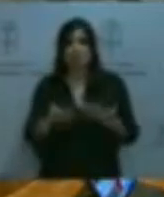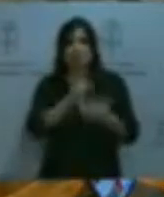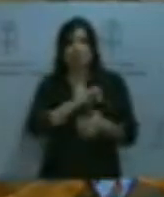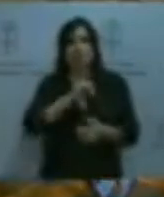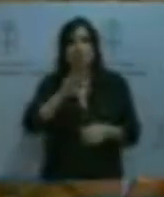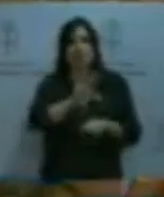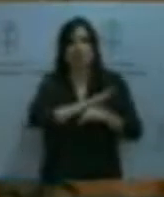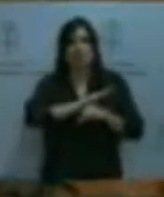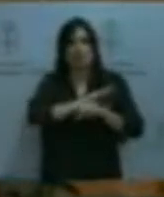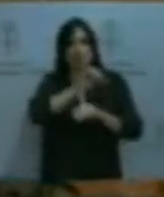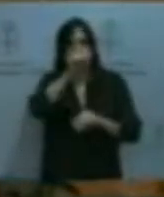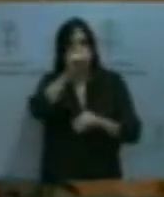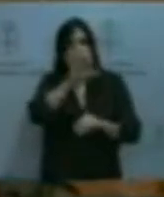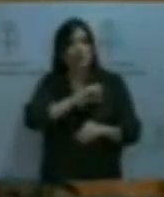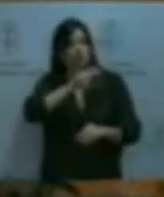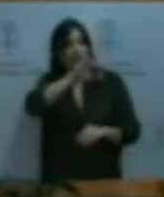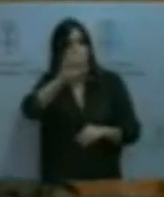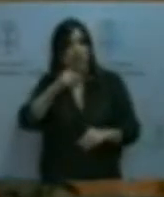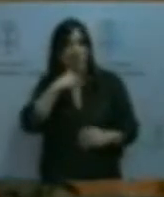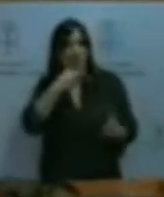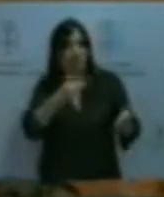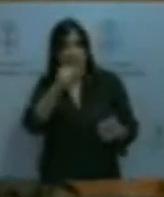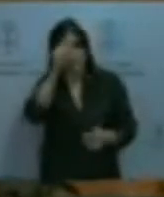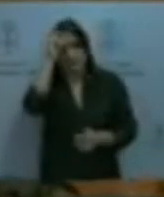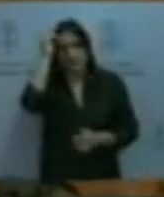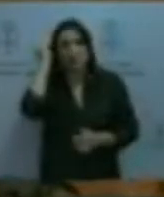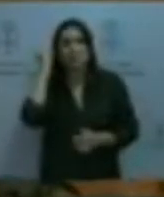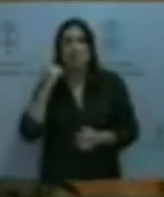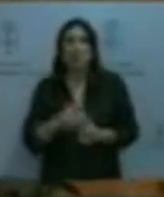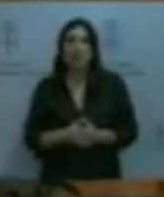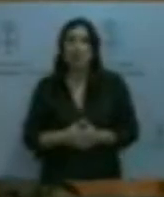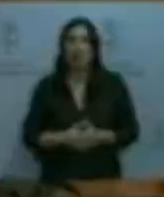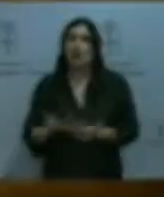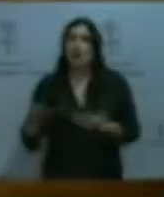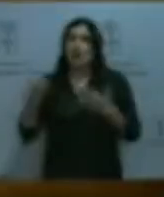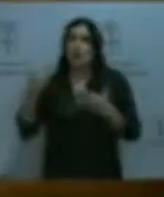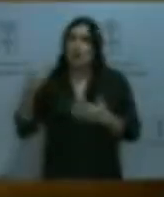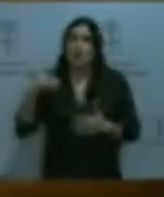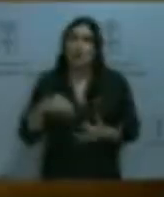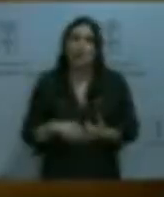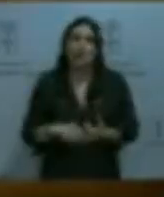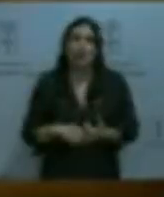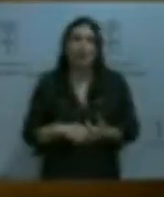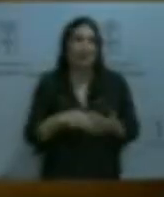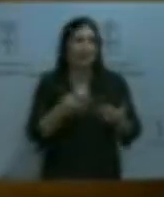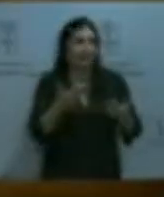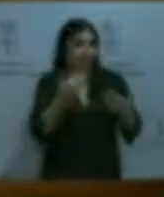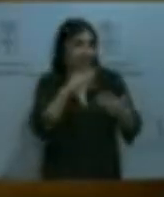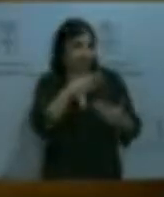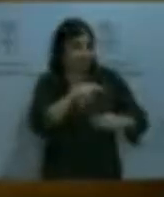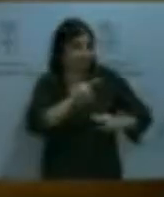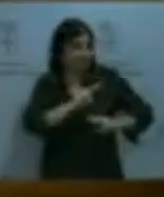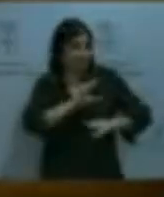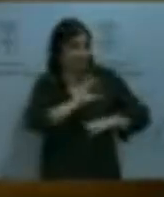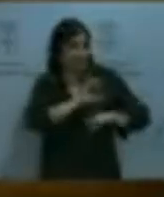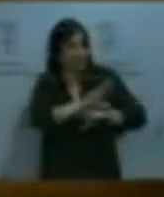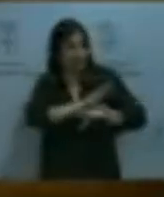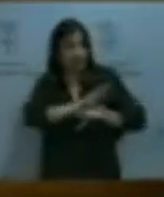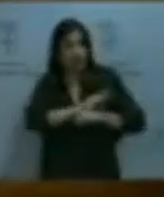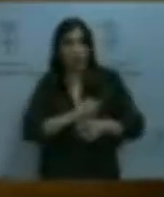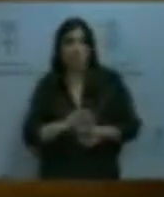palabra gracias por su contestación señor consejero la verdad que no